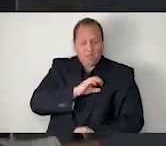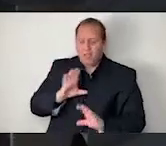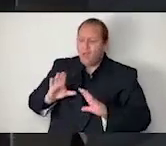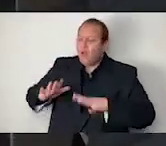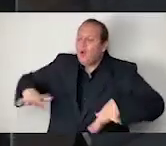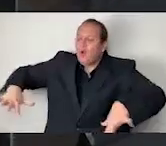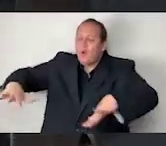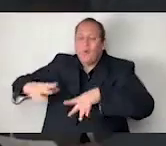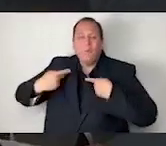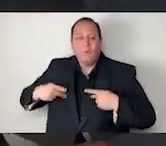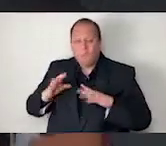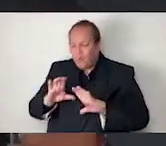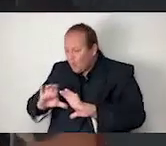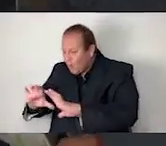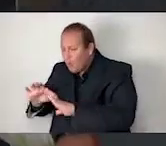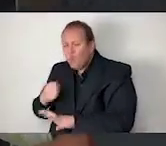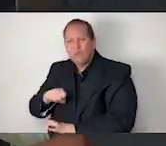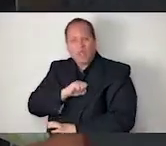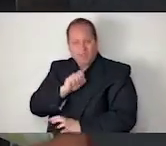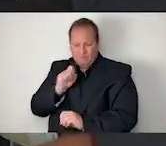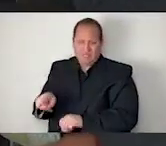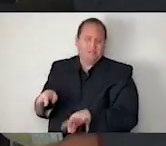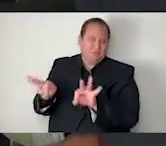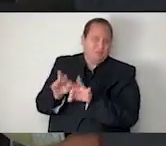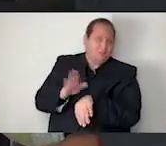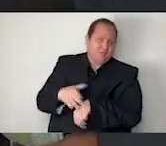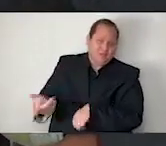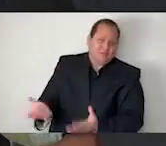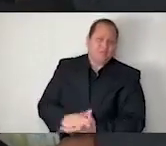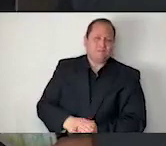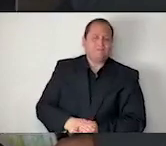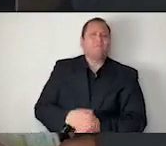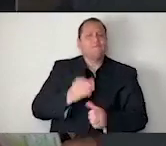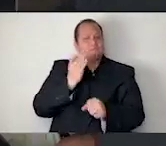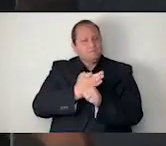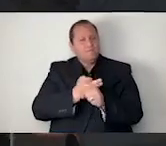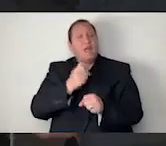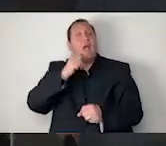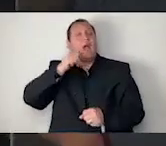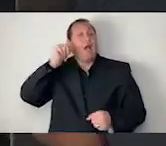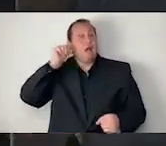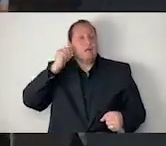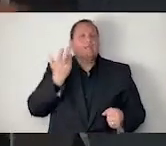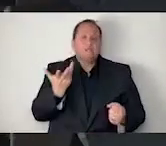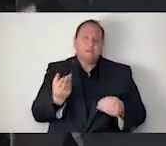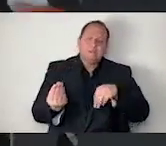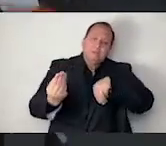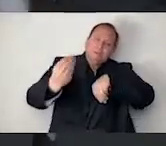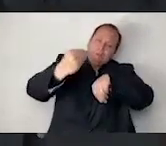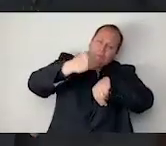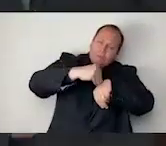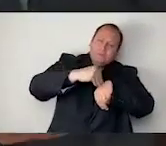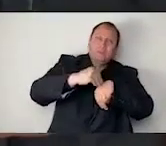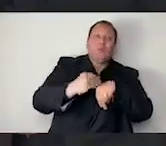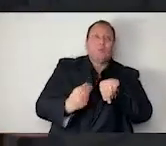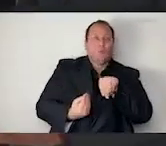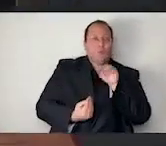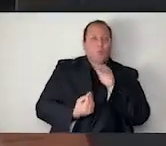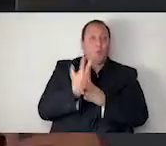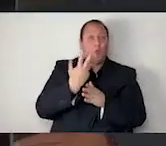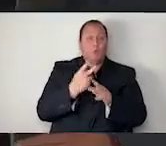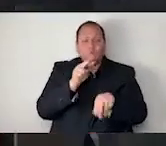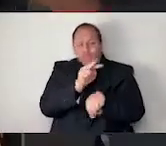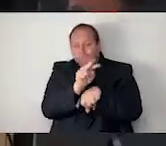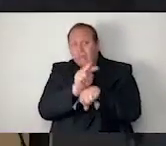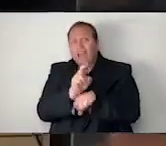y bueno así vamos el día de ayer se adiciona una una más una inspección son 36 sin embargo ayer particularmente